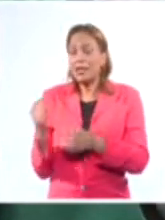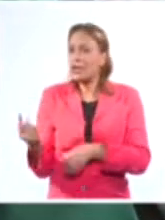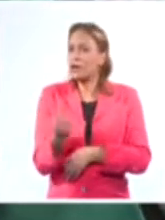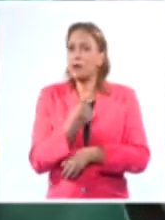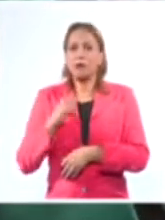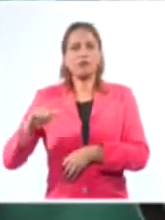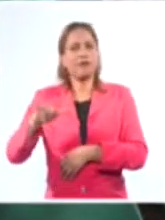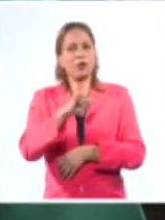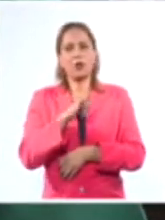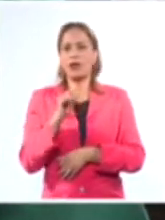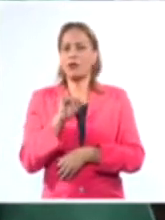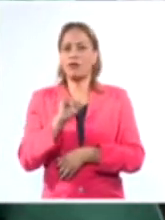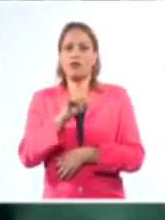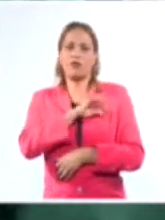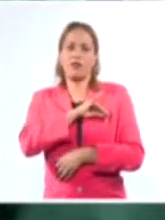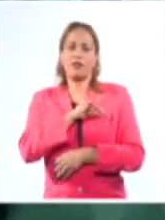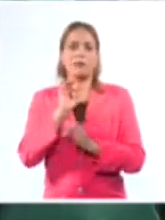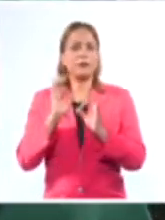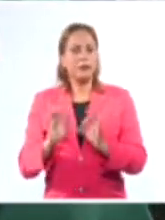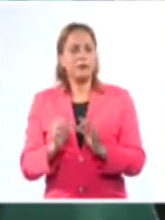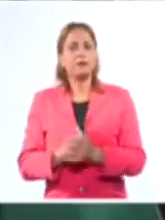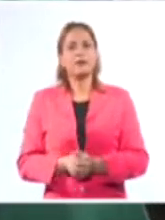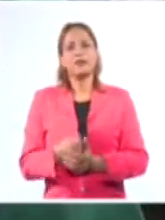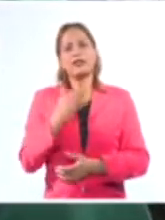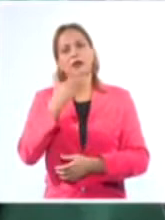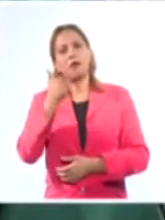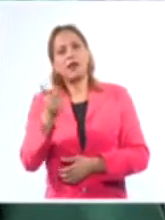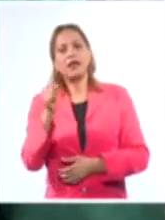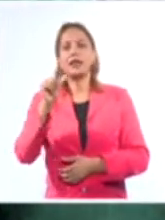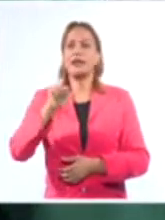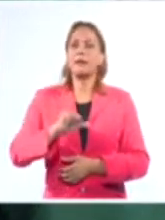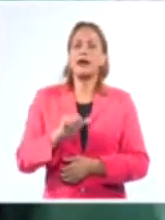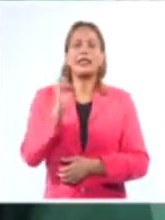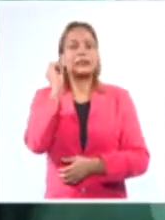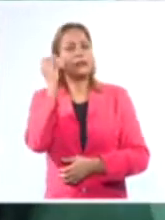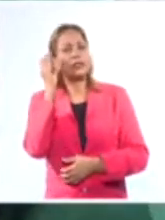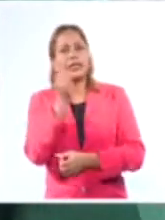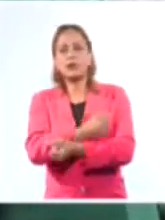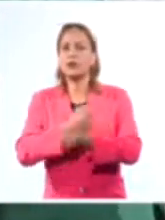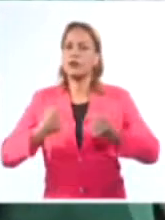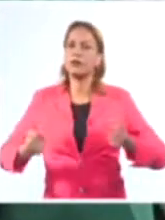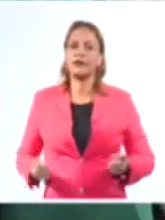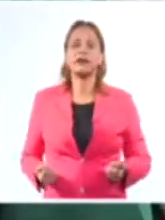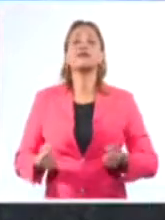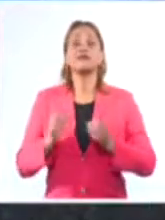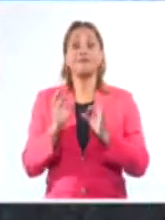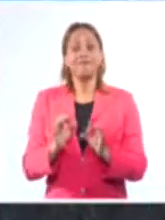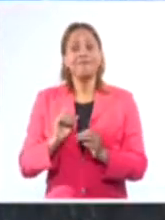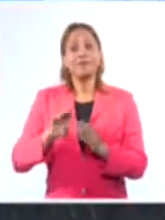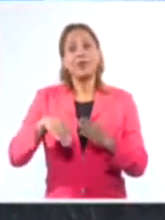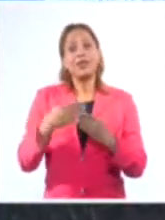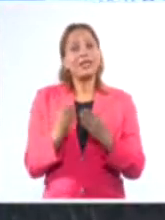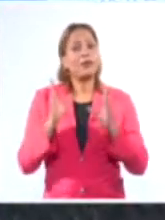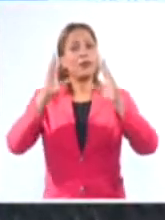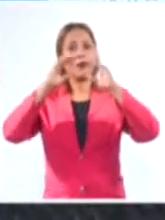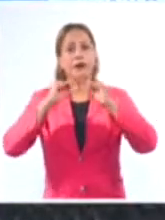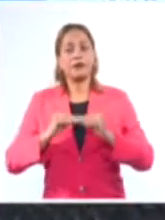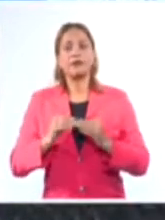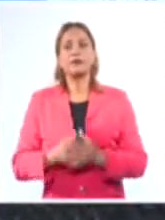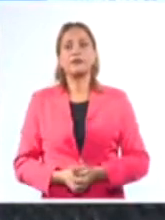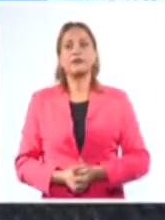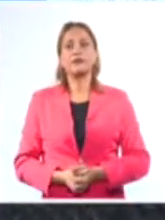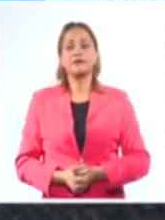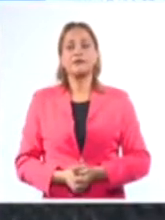hacia los que están dentro. En la buena, en la mala, inventando, sacrificándonos, día y noche. Nosotros hemos hecho